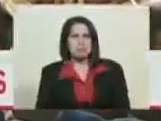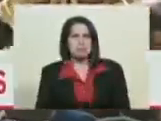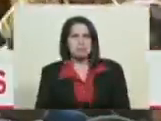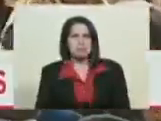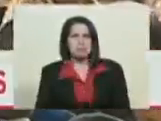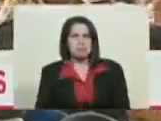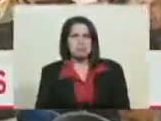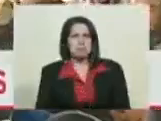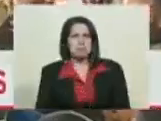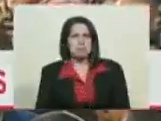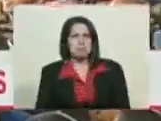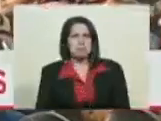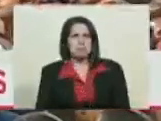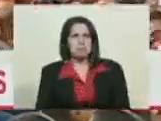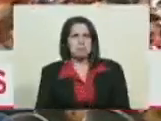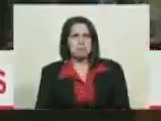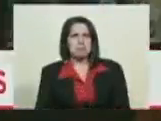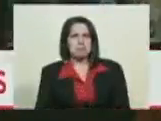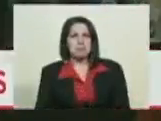Quiero felicitar